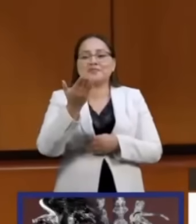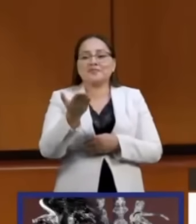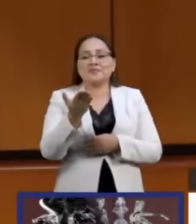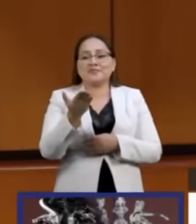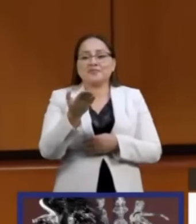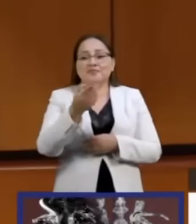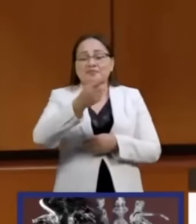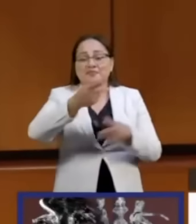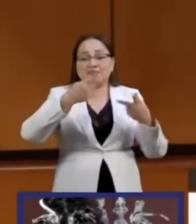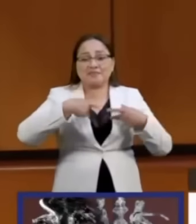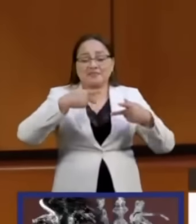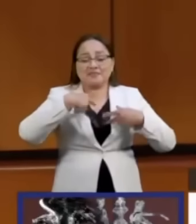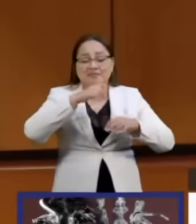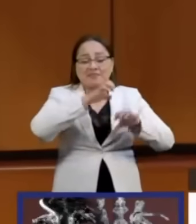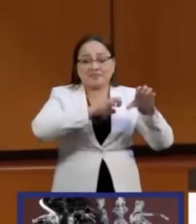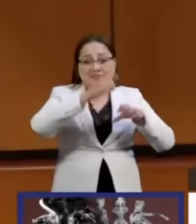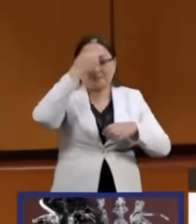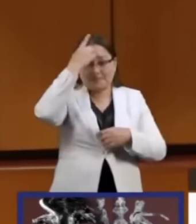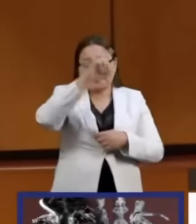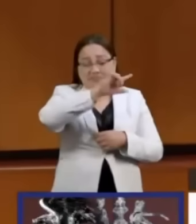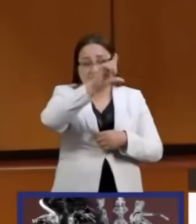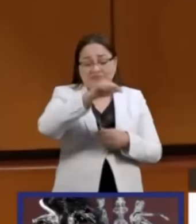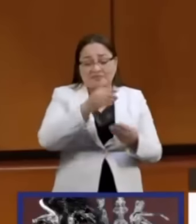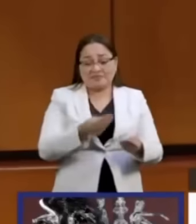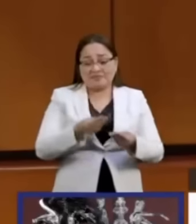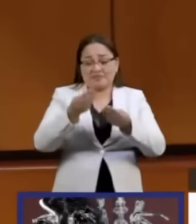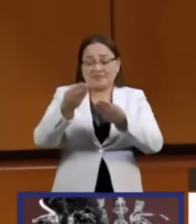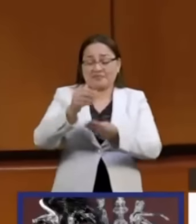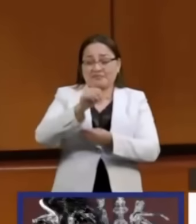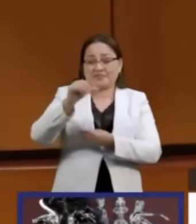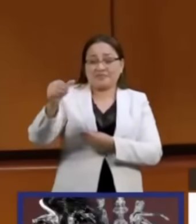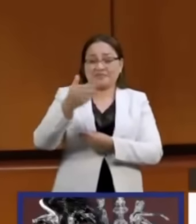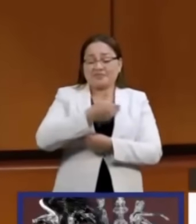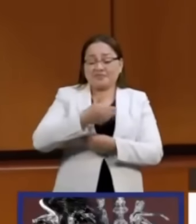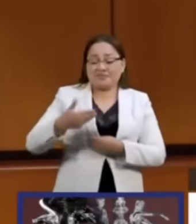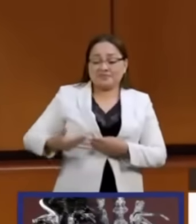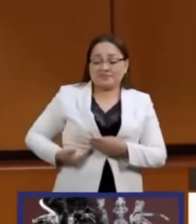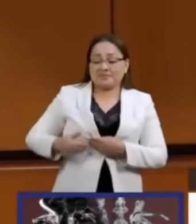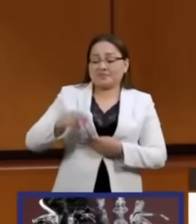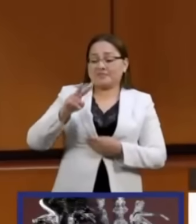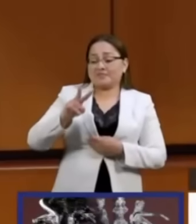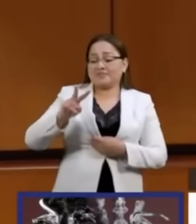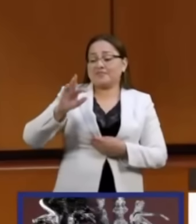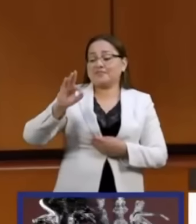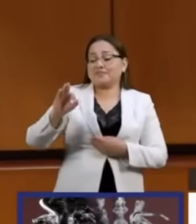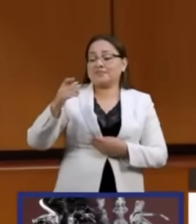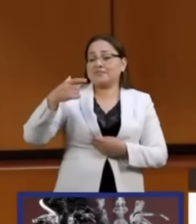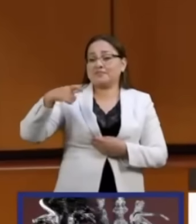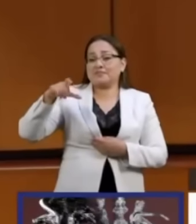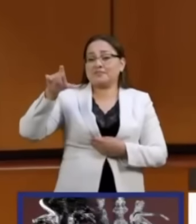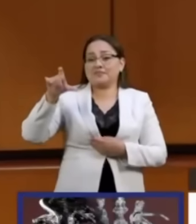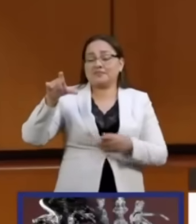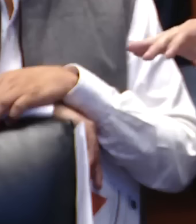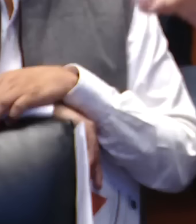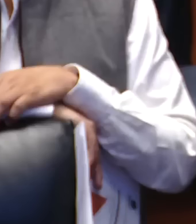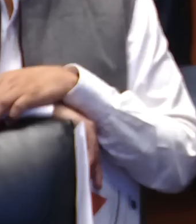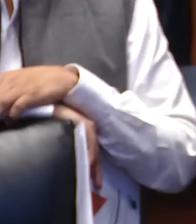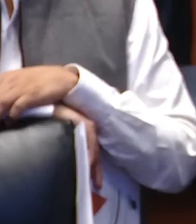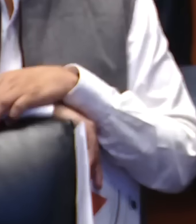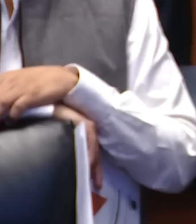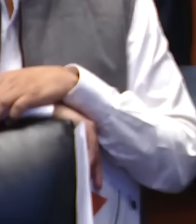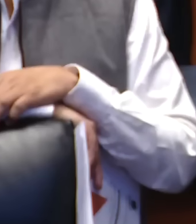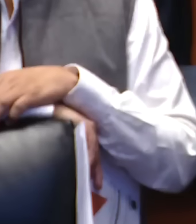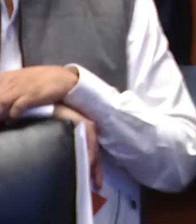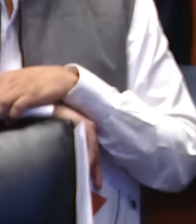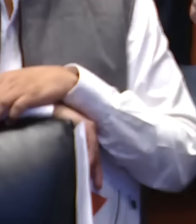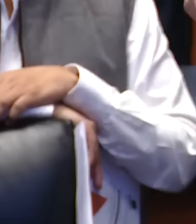que pudo después entonces cederle la presidencia a Vicente Fox, el gerente de la Coca-Cola. La